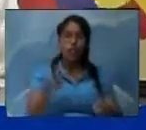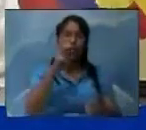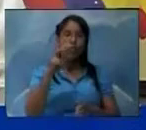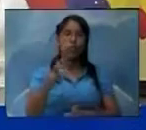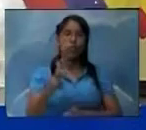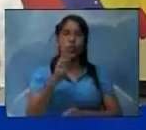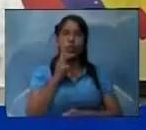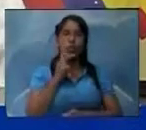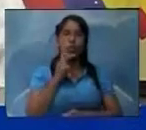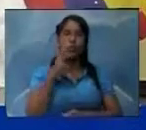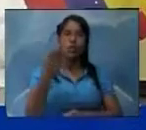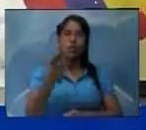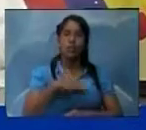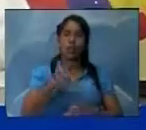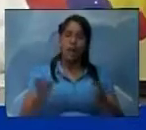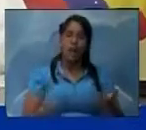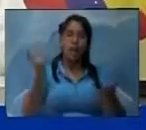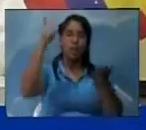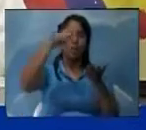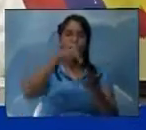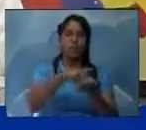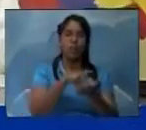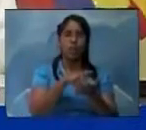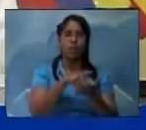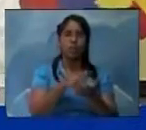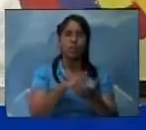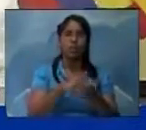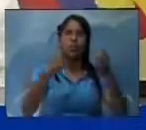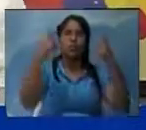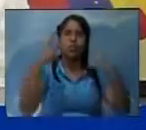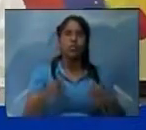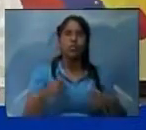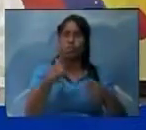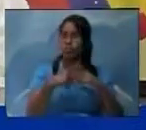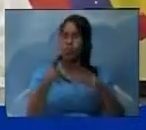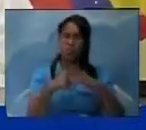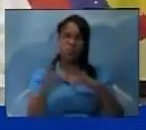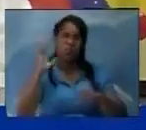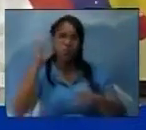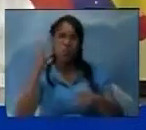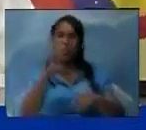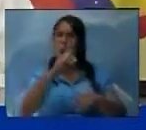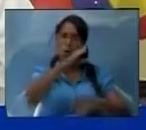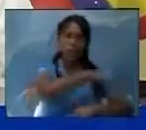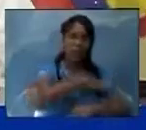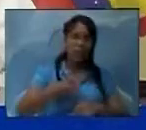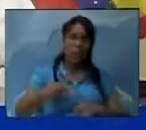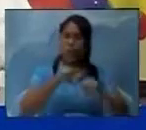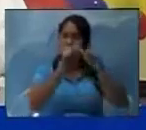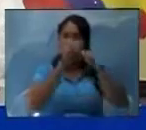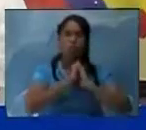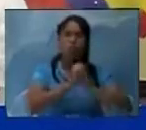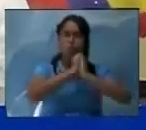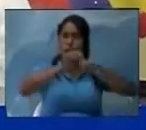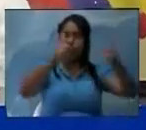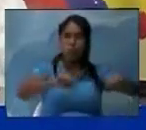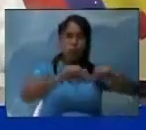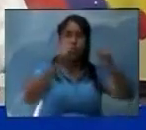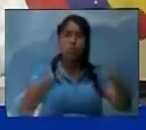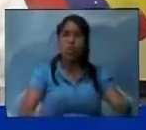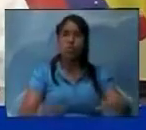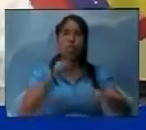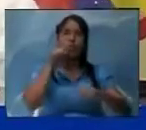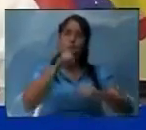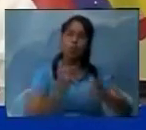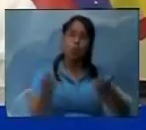oro que has levantado. Son unos herejes. No adoran tus dioses. Y